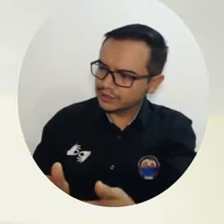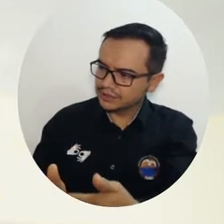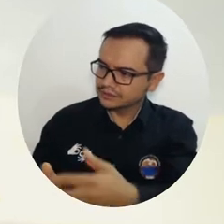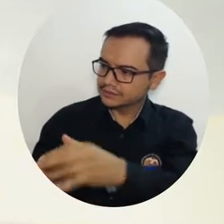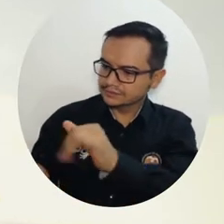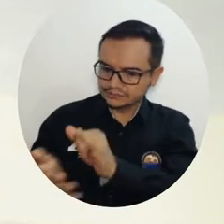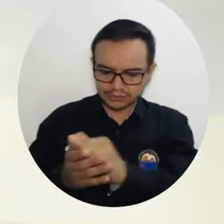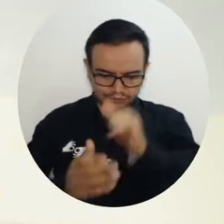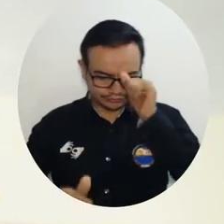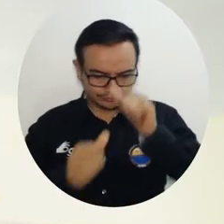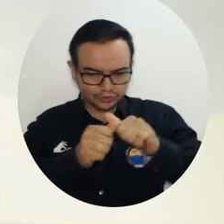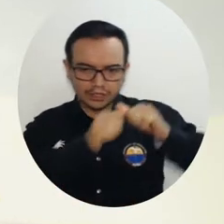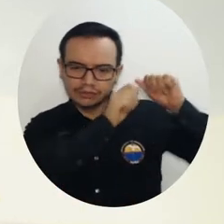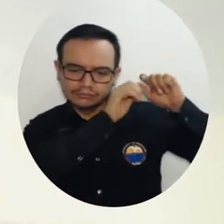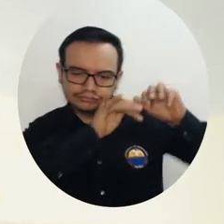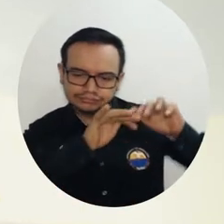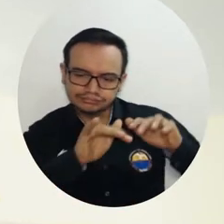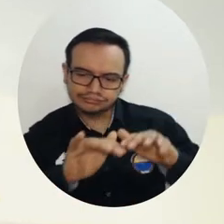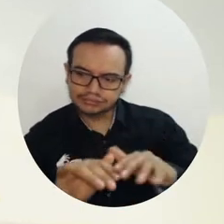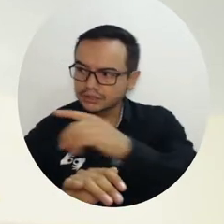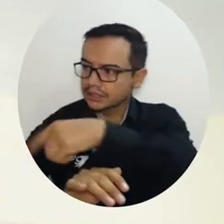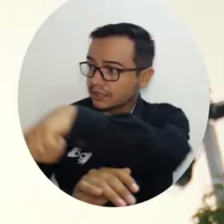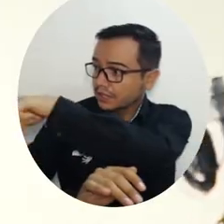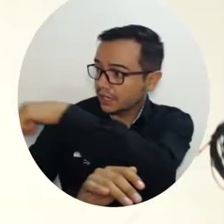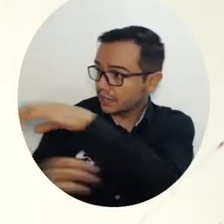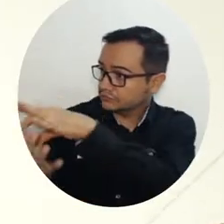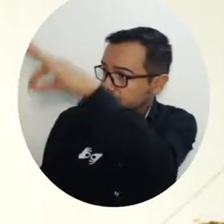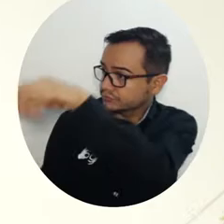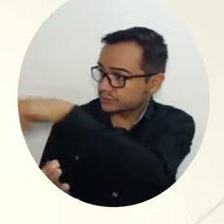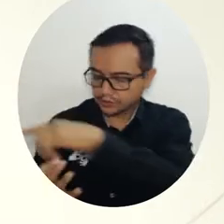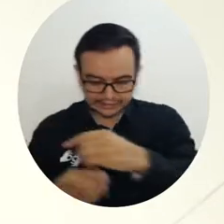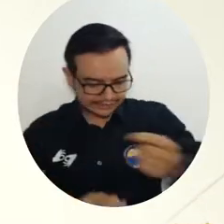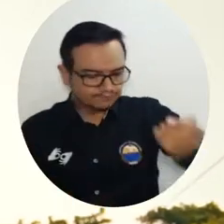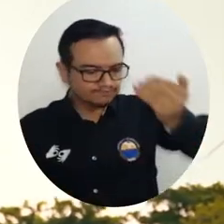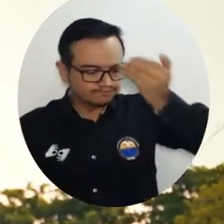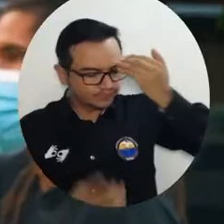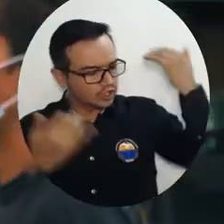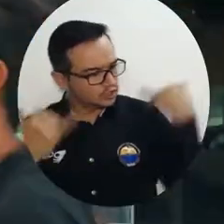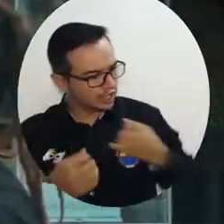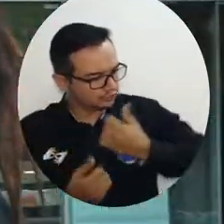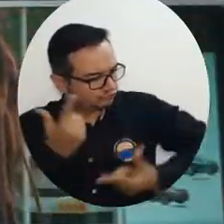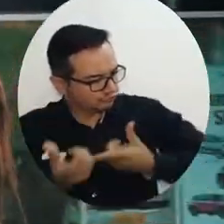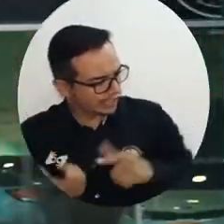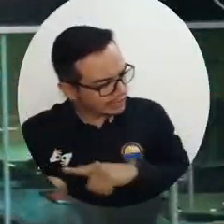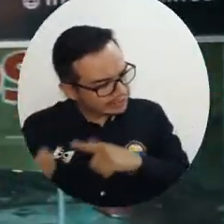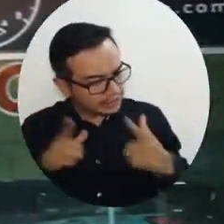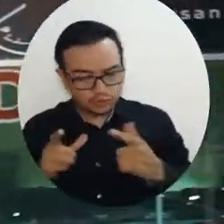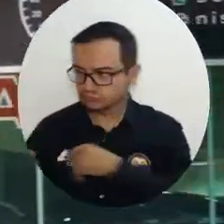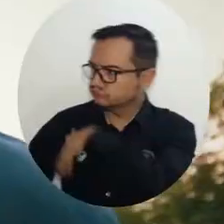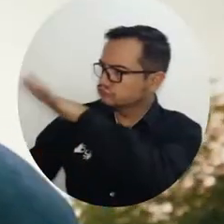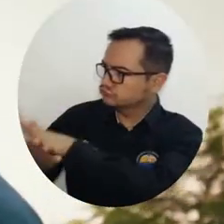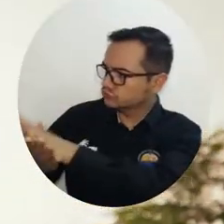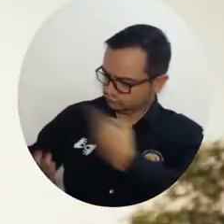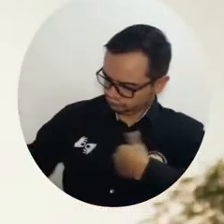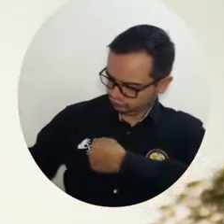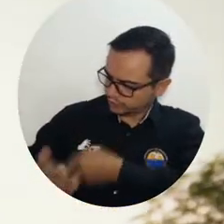poder iluminarles el camino de cierto modo, que sientan y entiendan que ya ellos su parte con esta lucha la